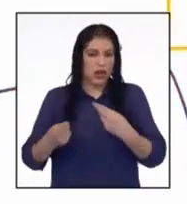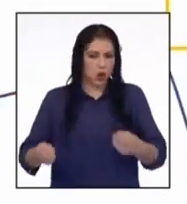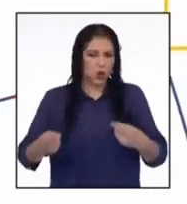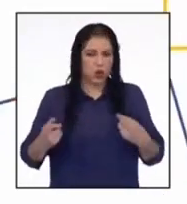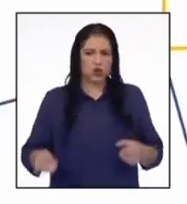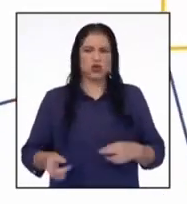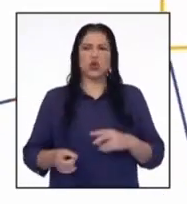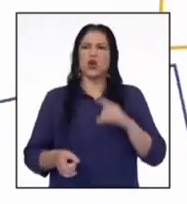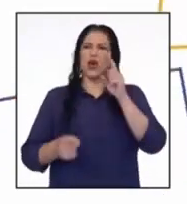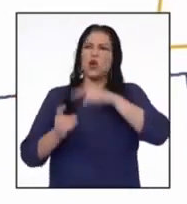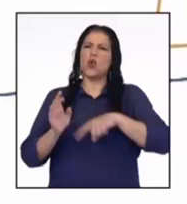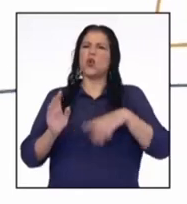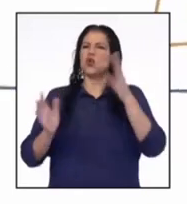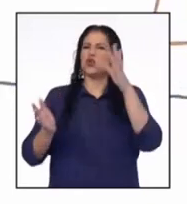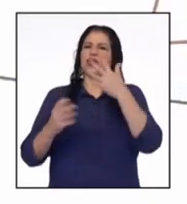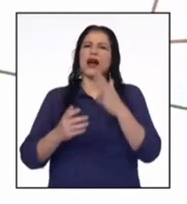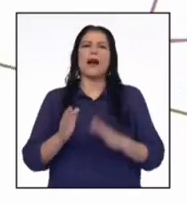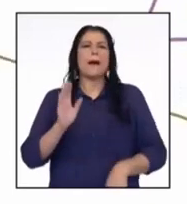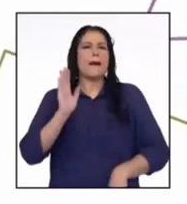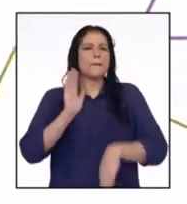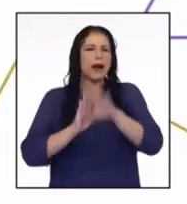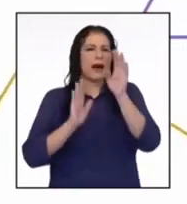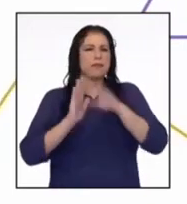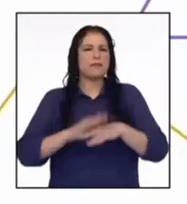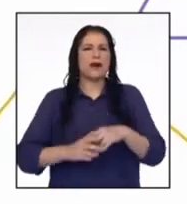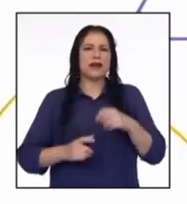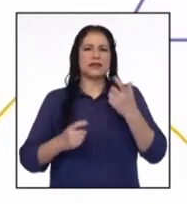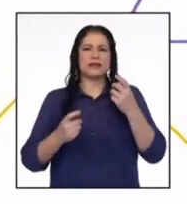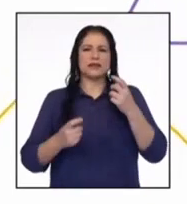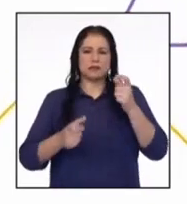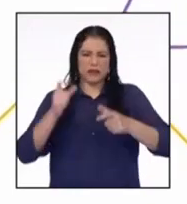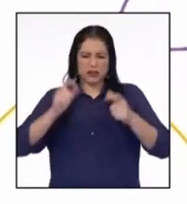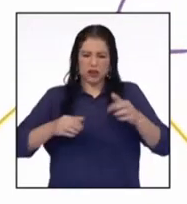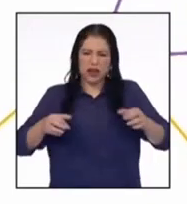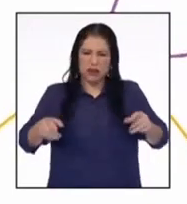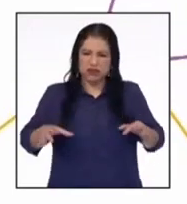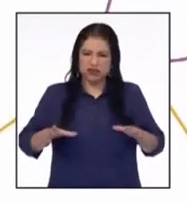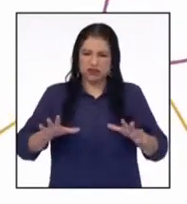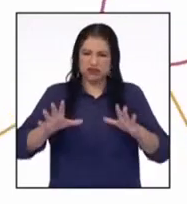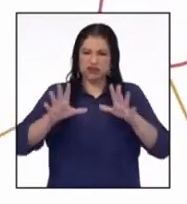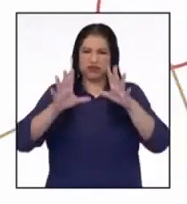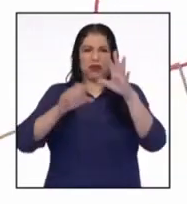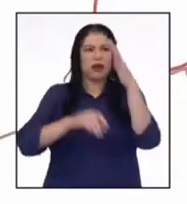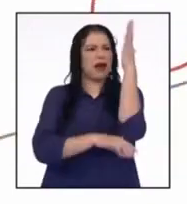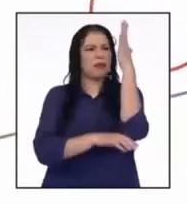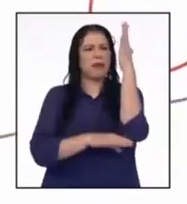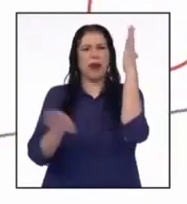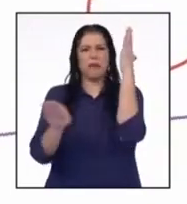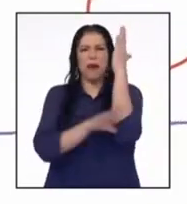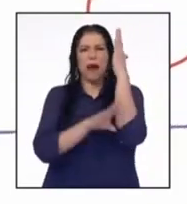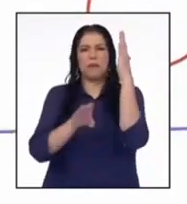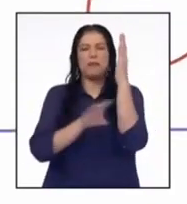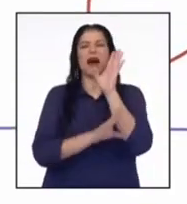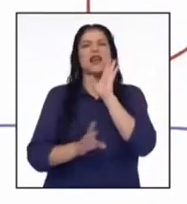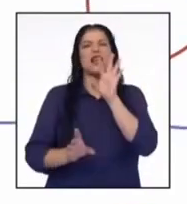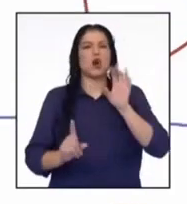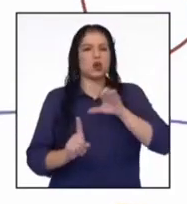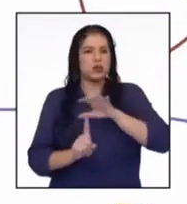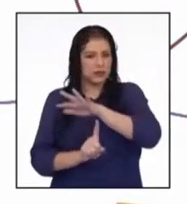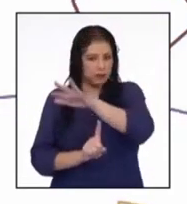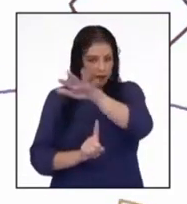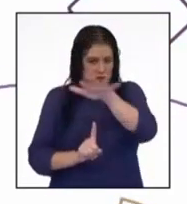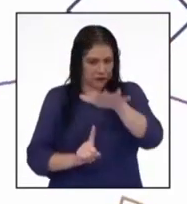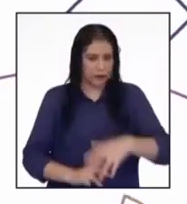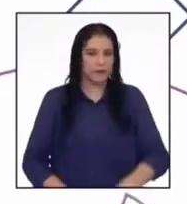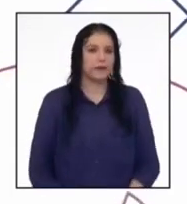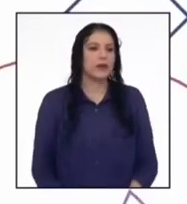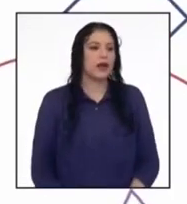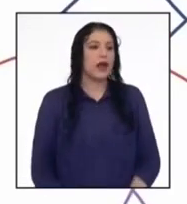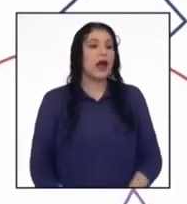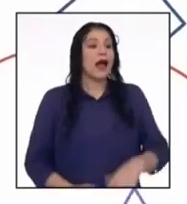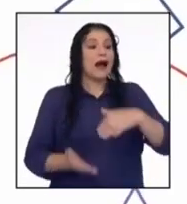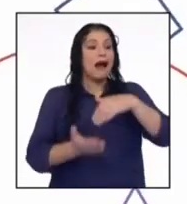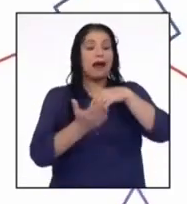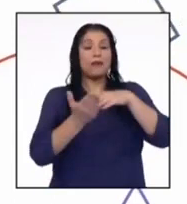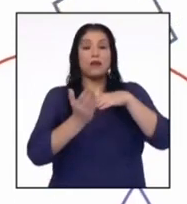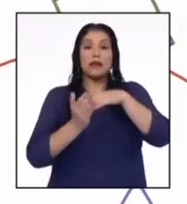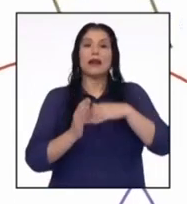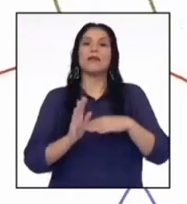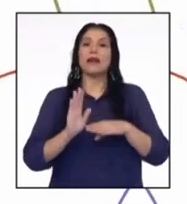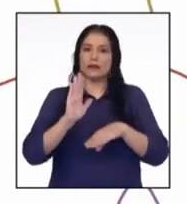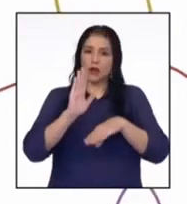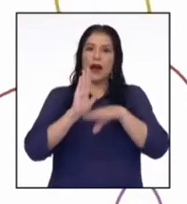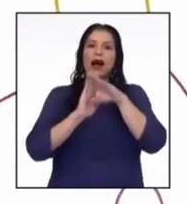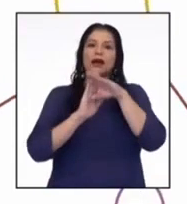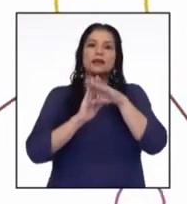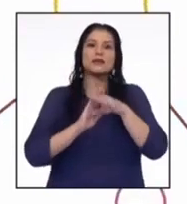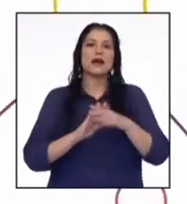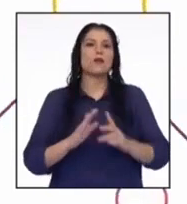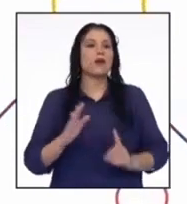recursos naturales, incremento de la población sin planificación, deforestación y contaminación. Hay vulnerabilidad alta